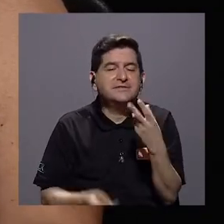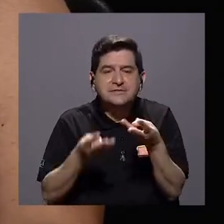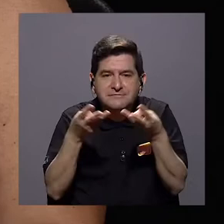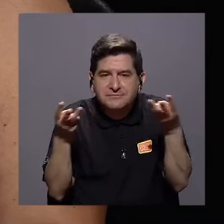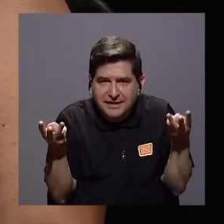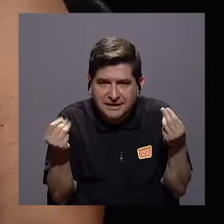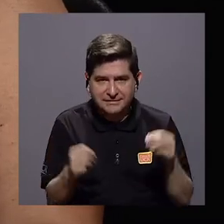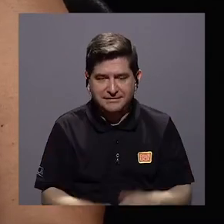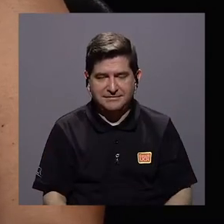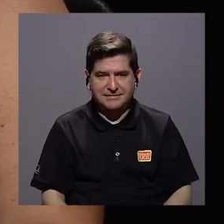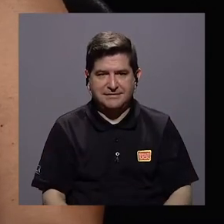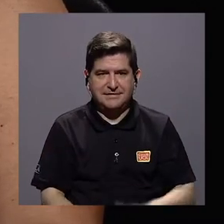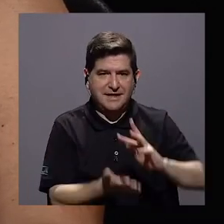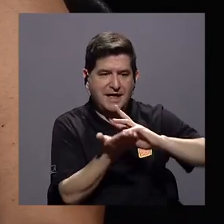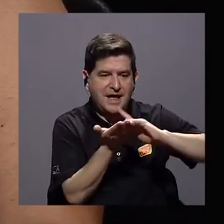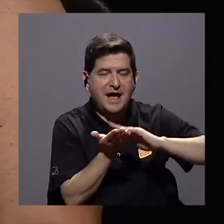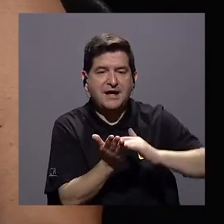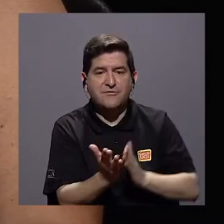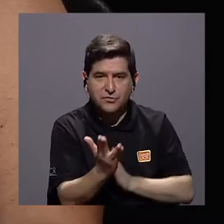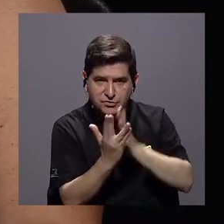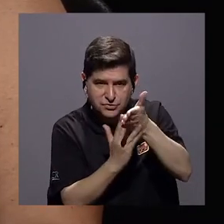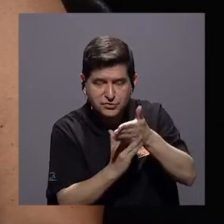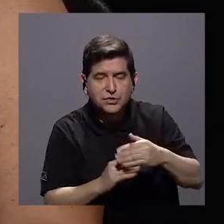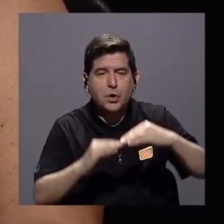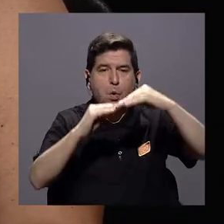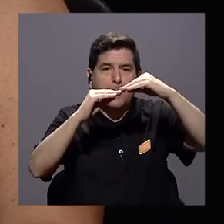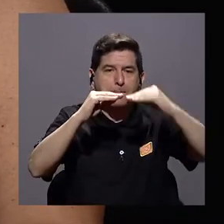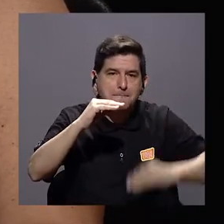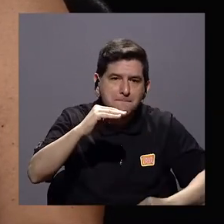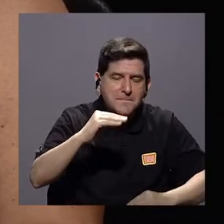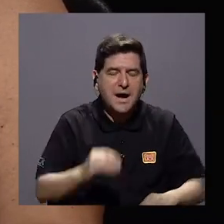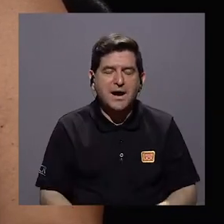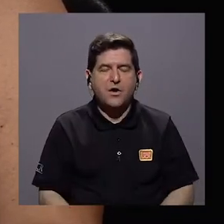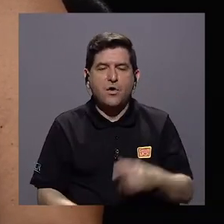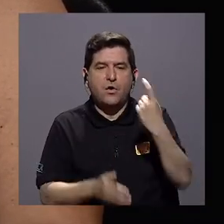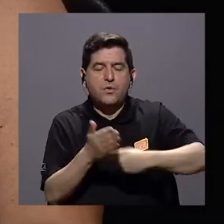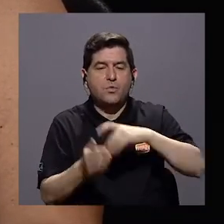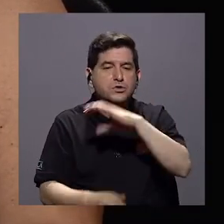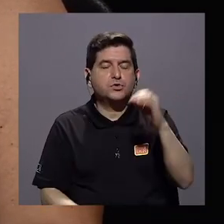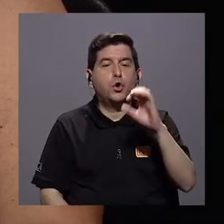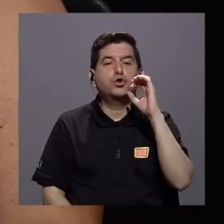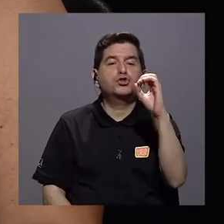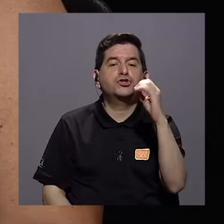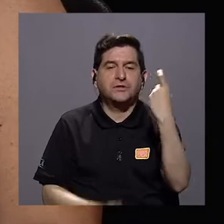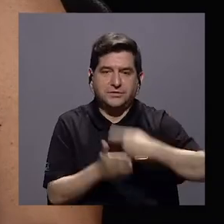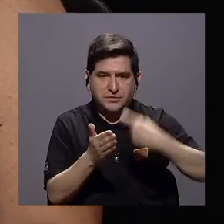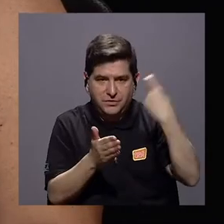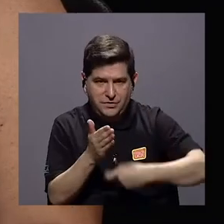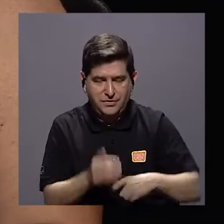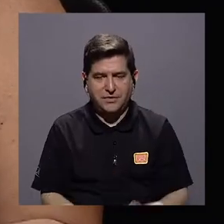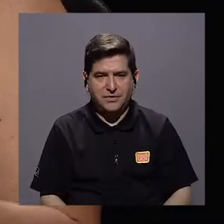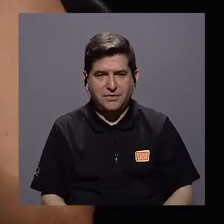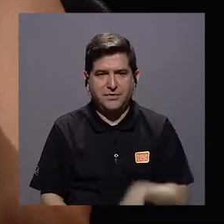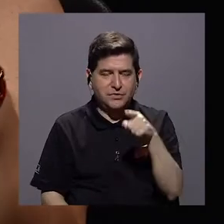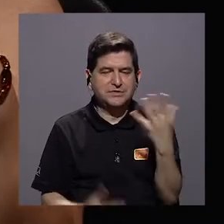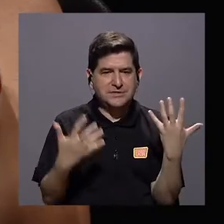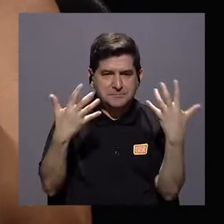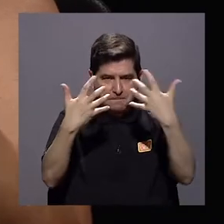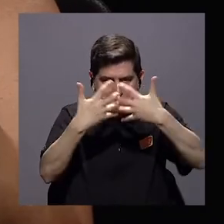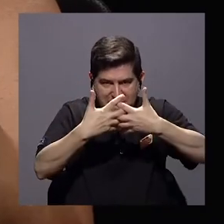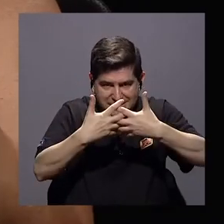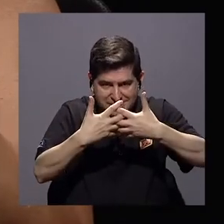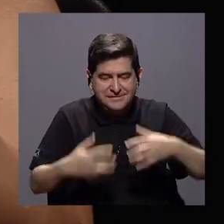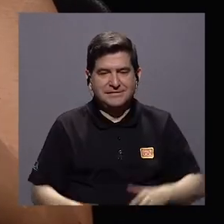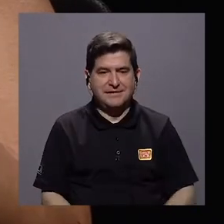declaran desabastos, el arroz ingresa o con bajo arancel o con arancel cero. Entonces se hace un